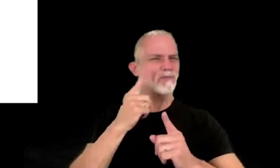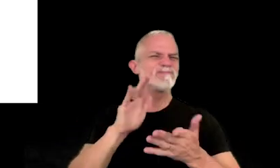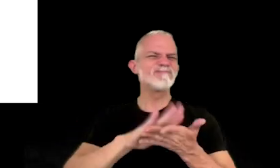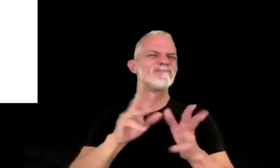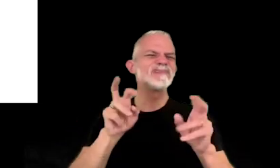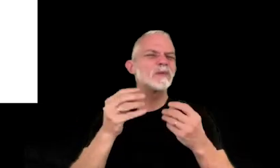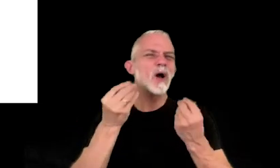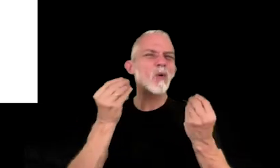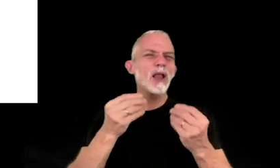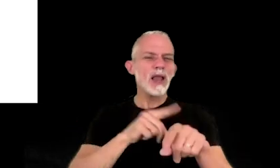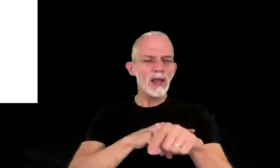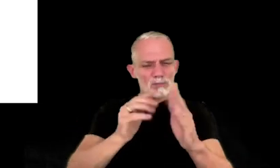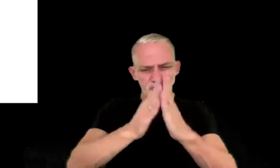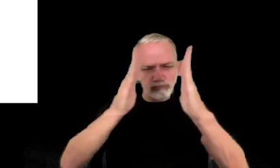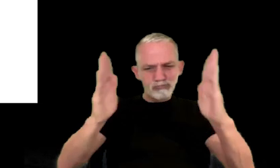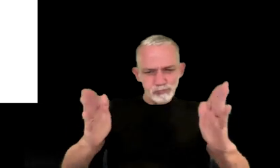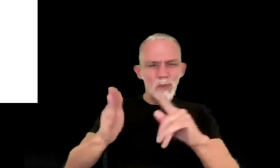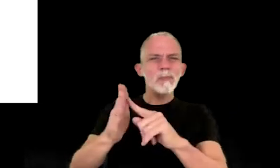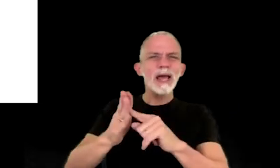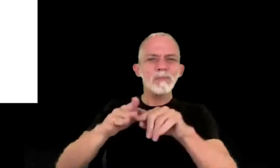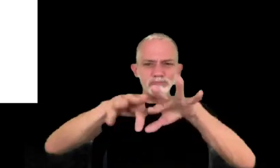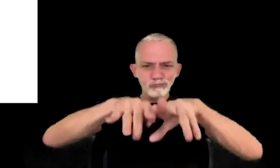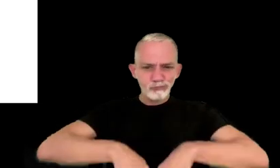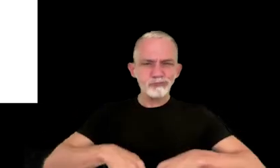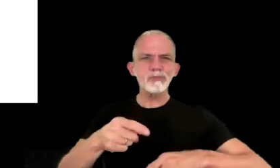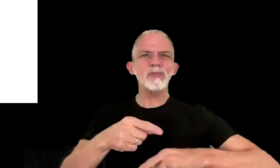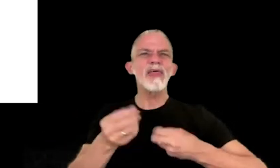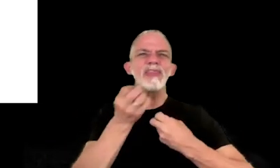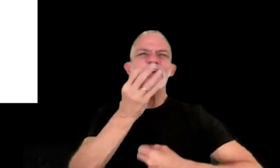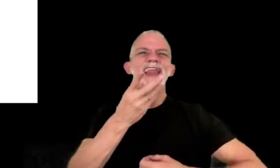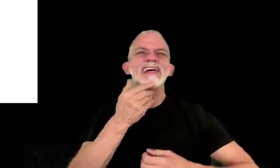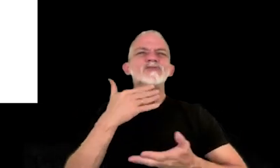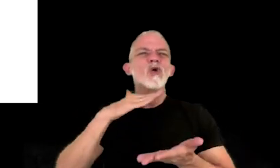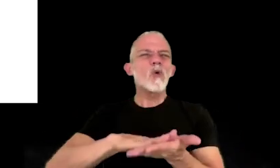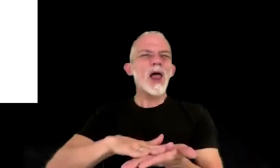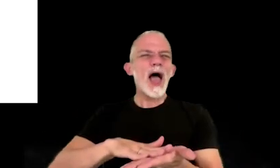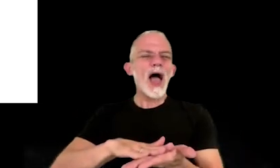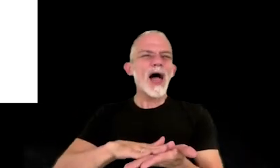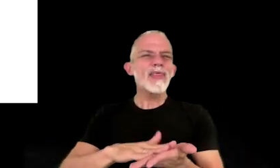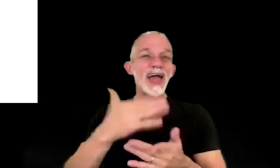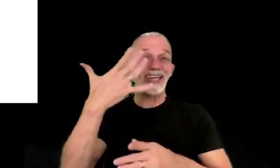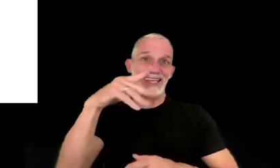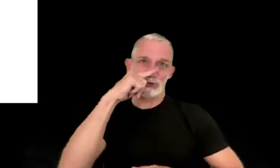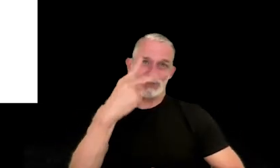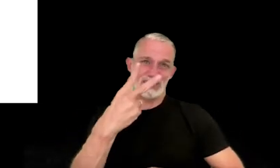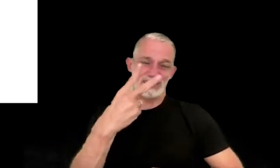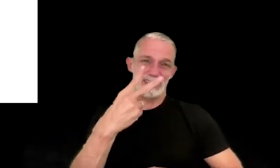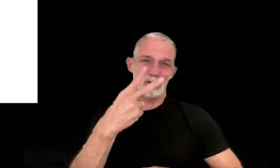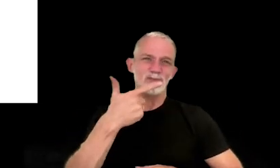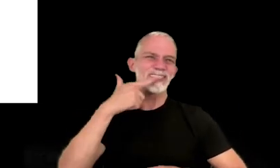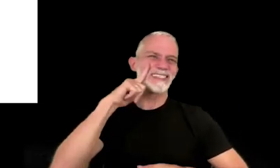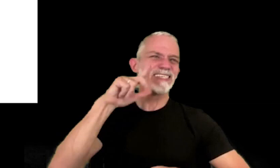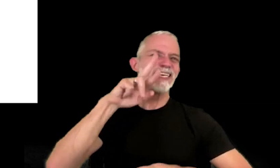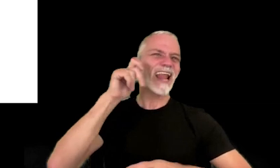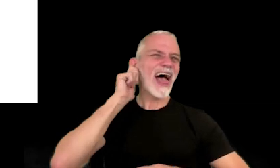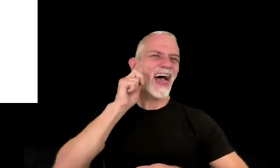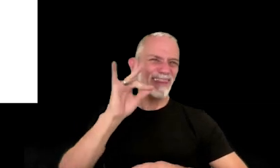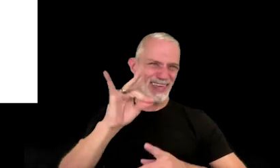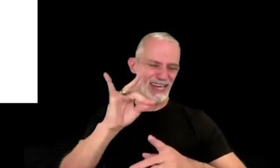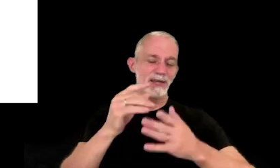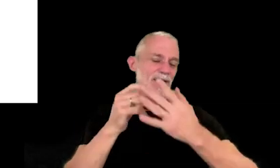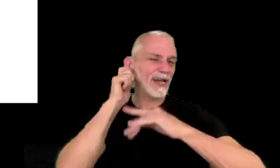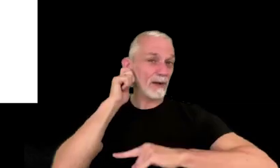del plazo para presentar el formulario de declaración jurada 572 IRADIR. Esta